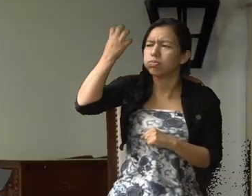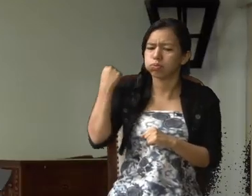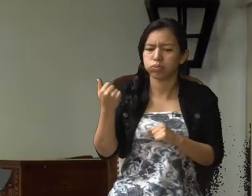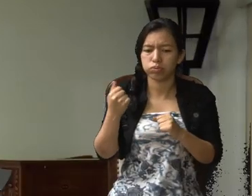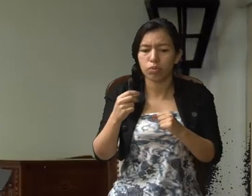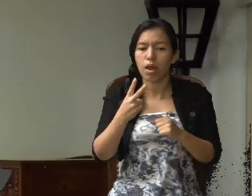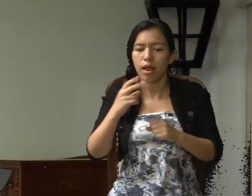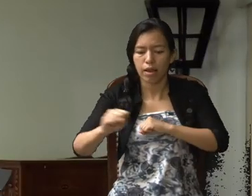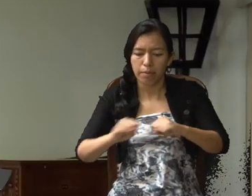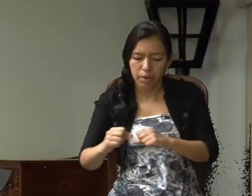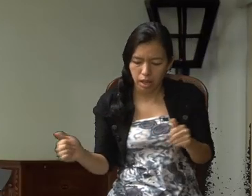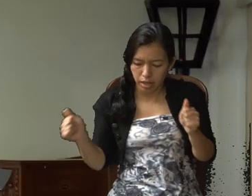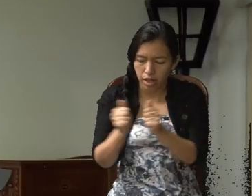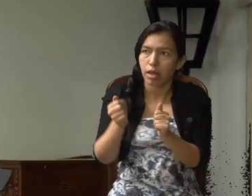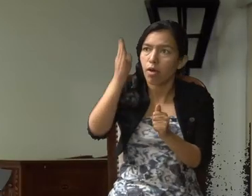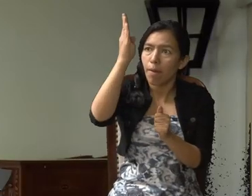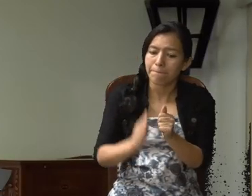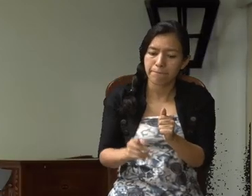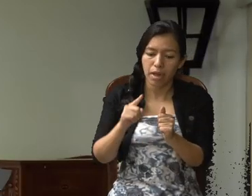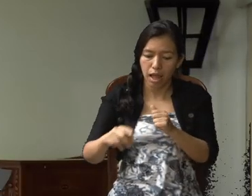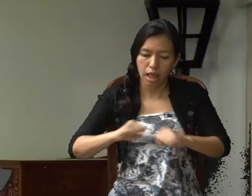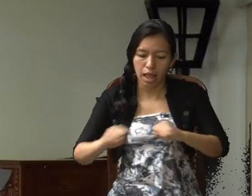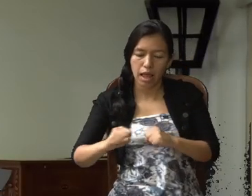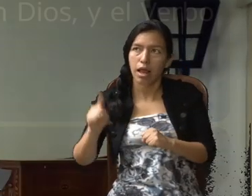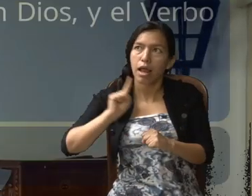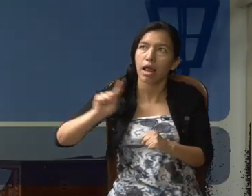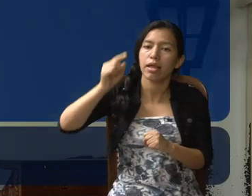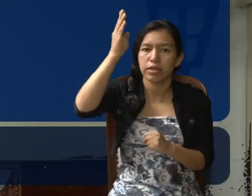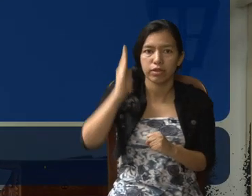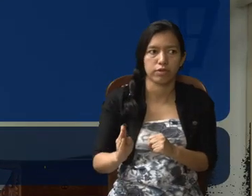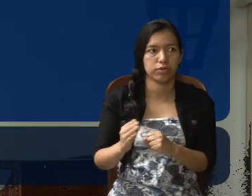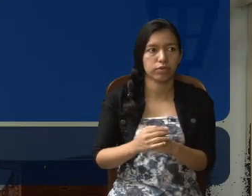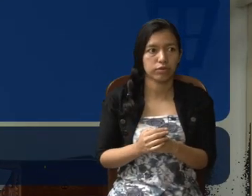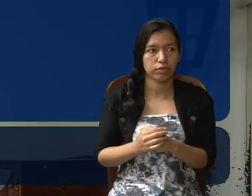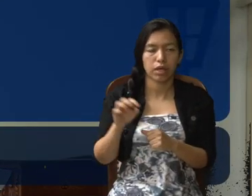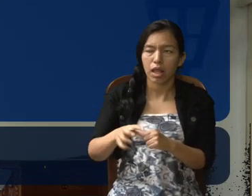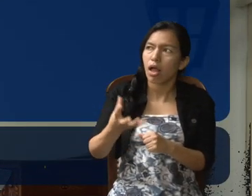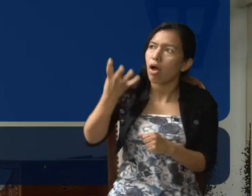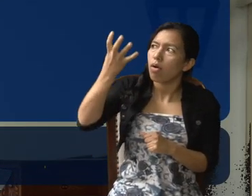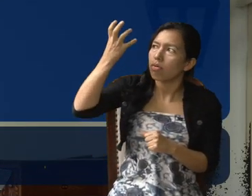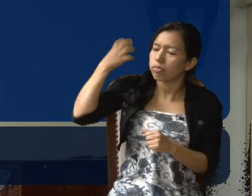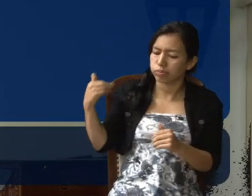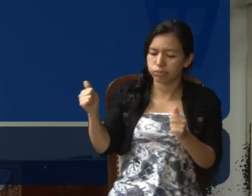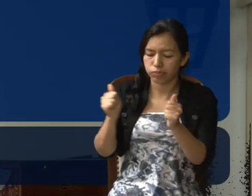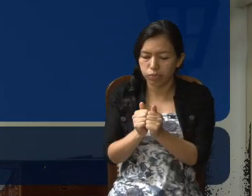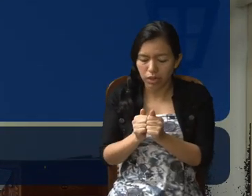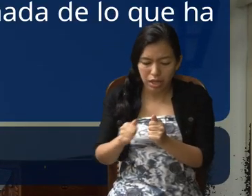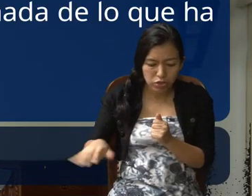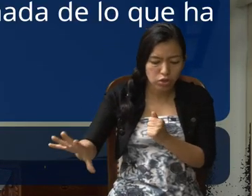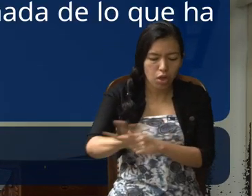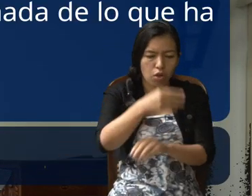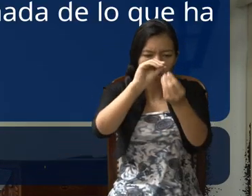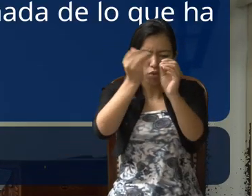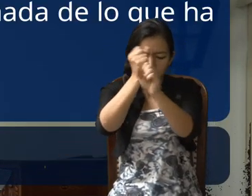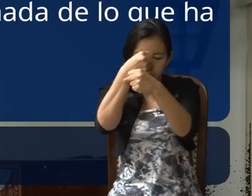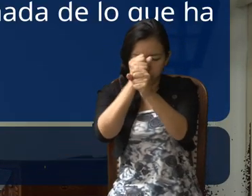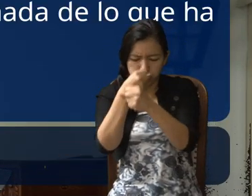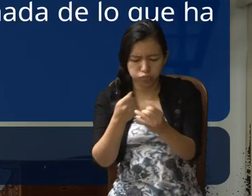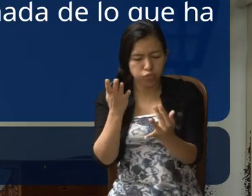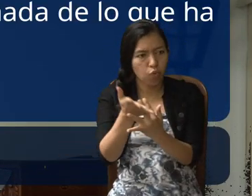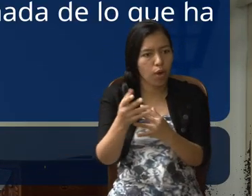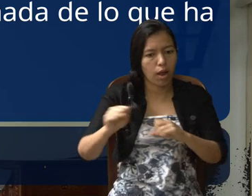verbo estaba con Dios y el verbo era Dios. Este estaba en el principio con Dios y todas las cosas por medio de él fueron hechas.